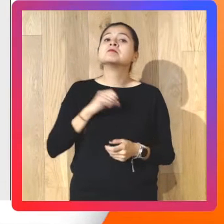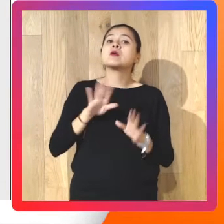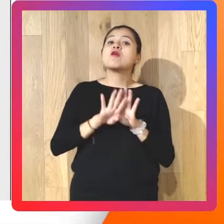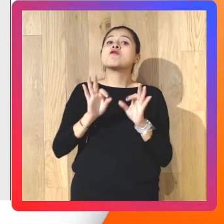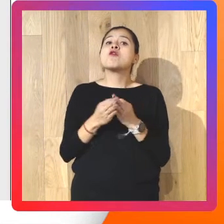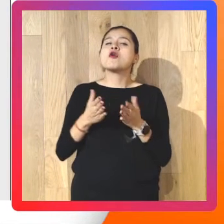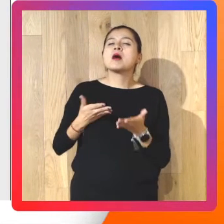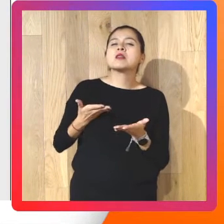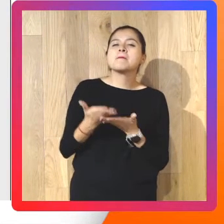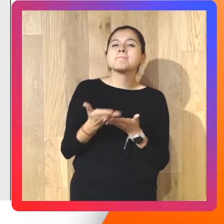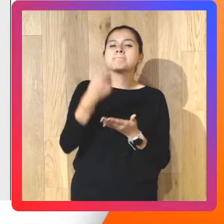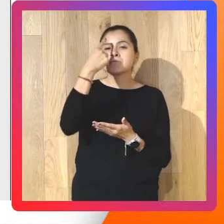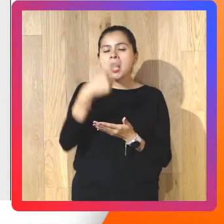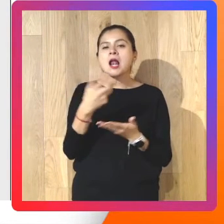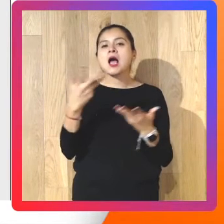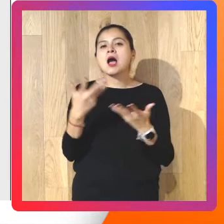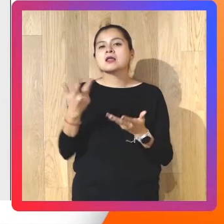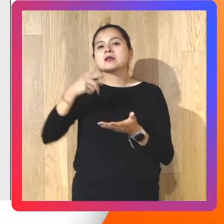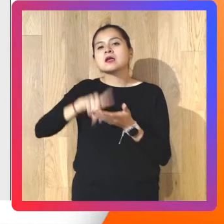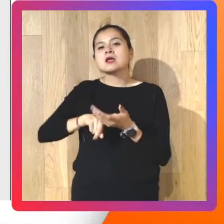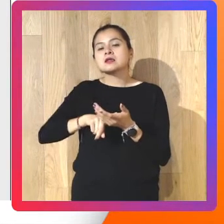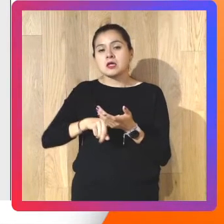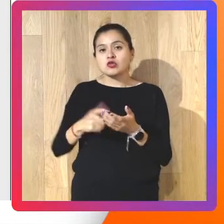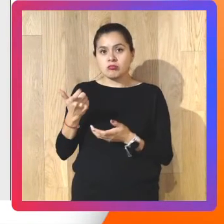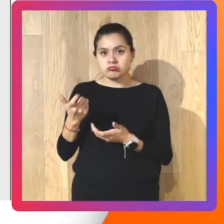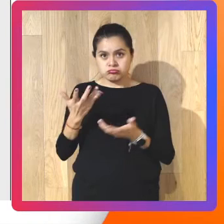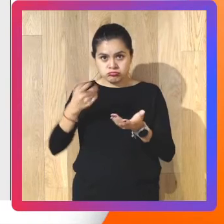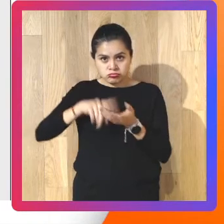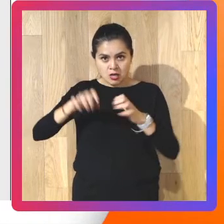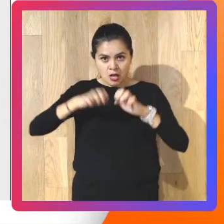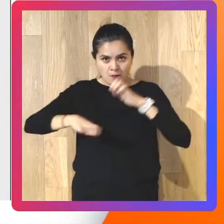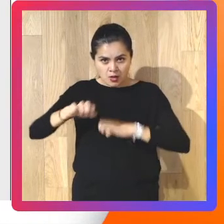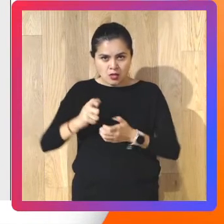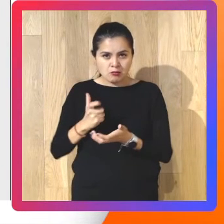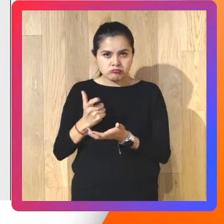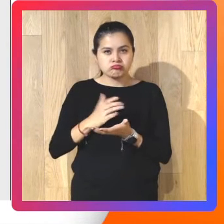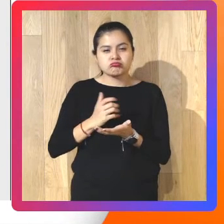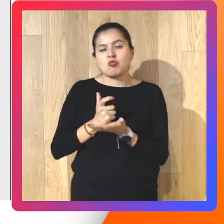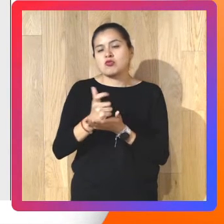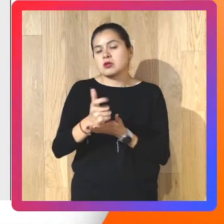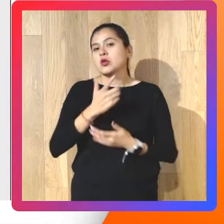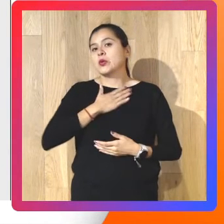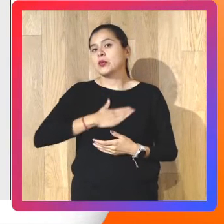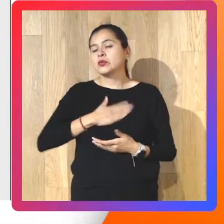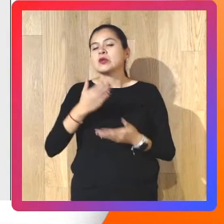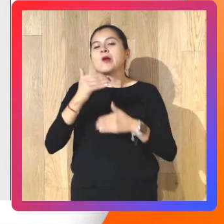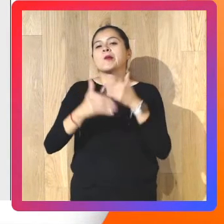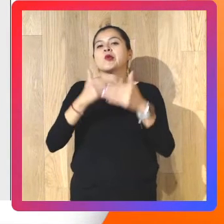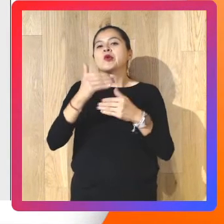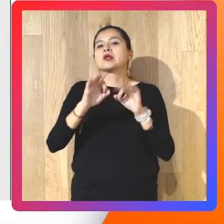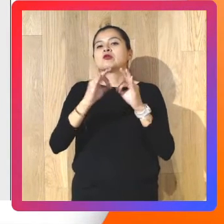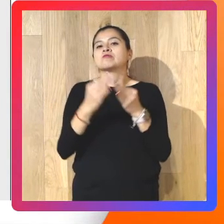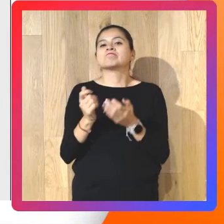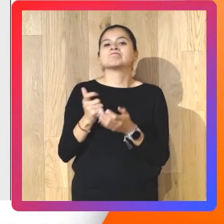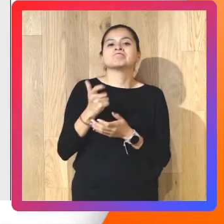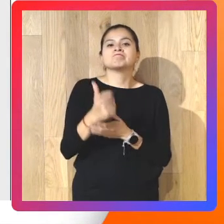a considerar en sus políticas salariales la compensación digna, un diseño de políticas y procedimientos